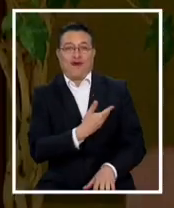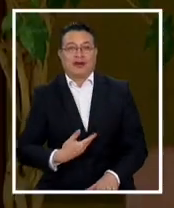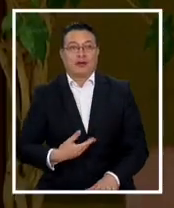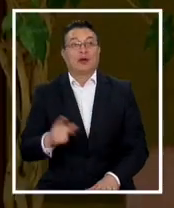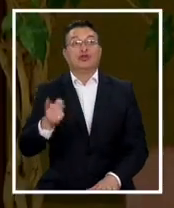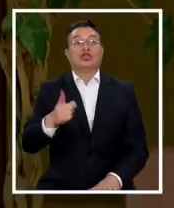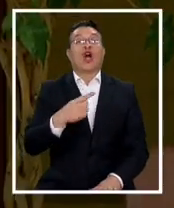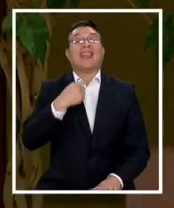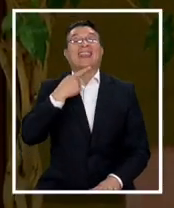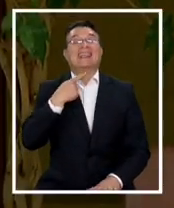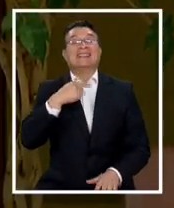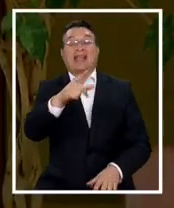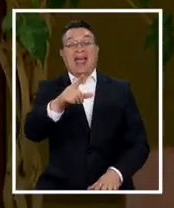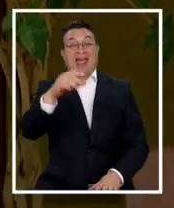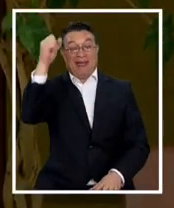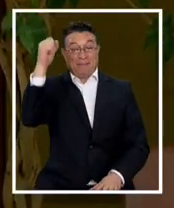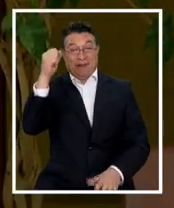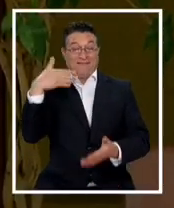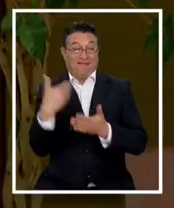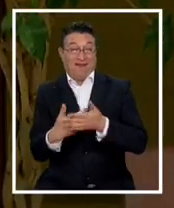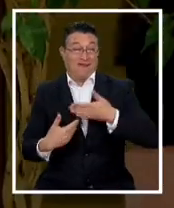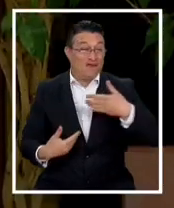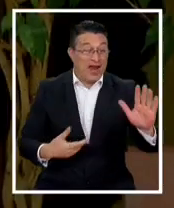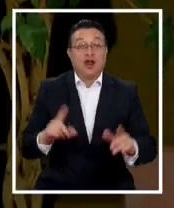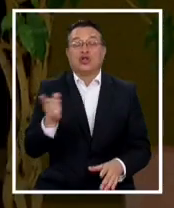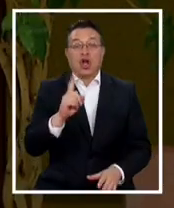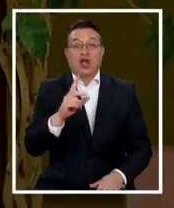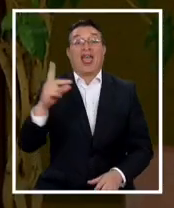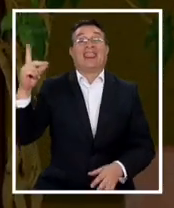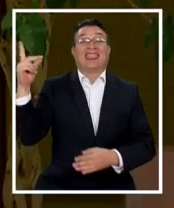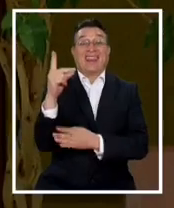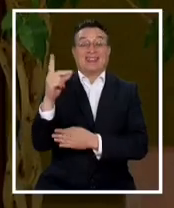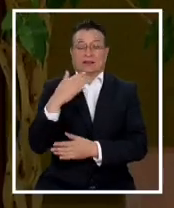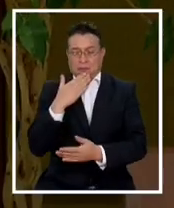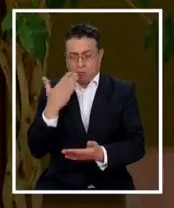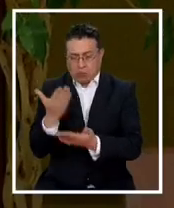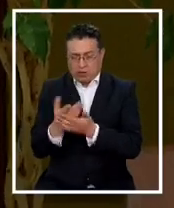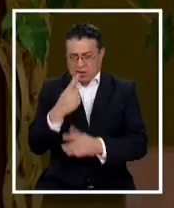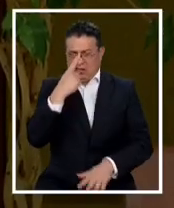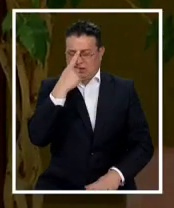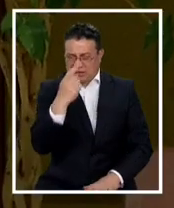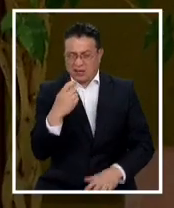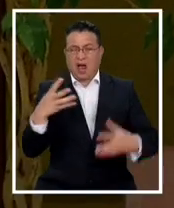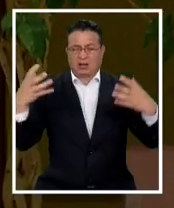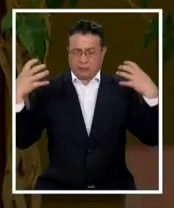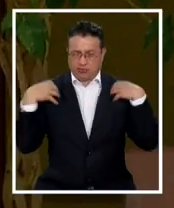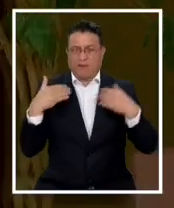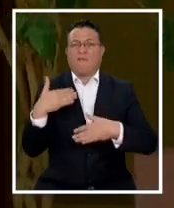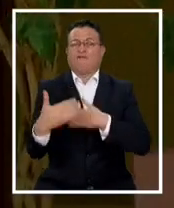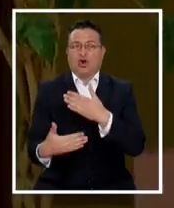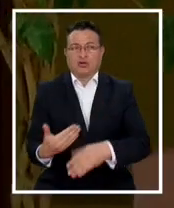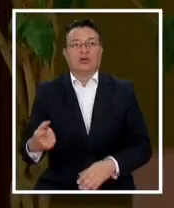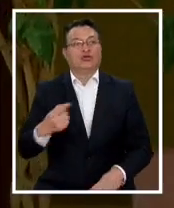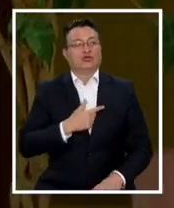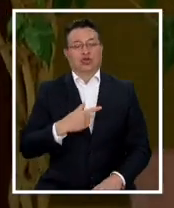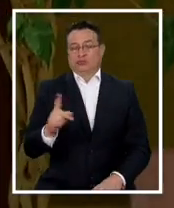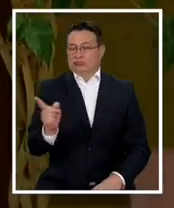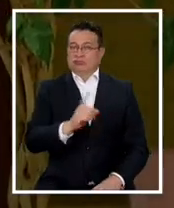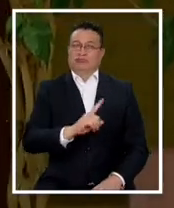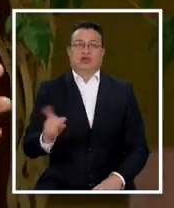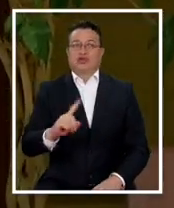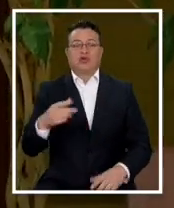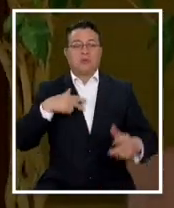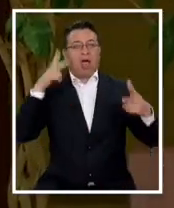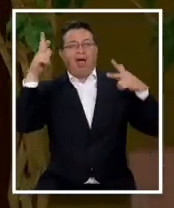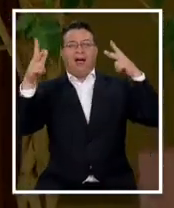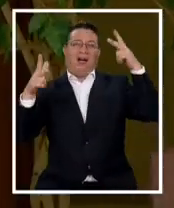interesa derrocar a este gobierno, nos interesa derrotar a la derecha con propuestas serias, responsables y que funcionen. Yo no estoy para hacer